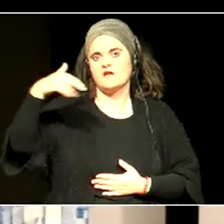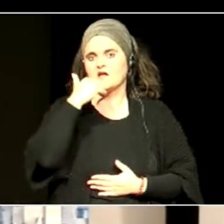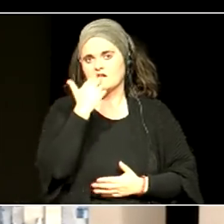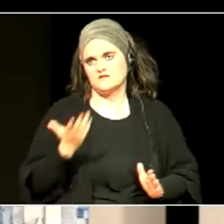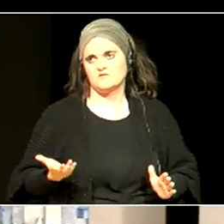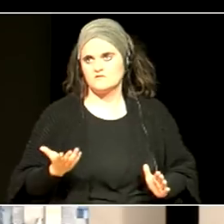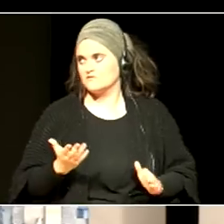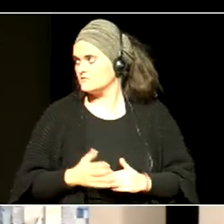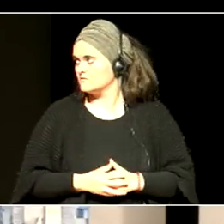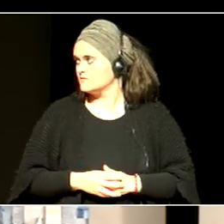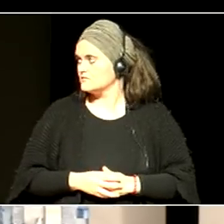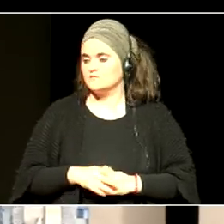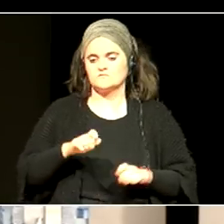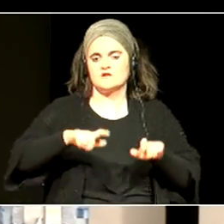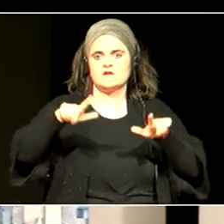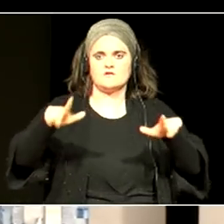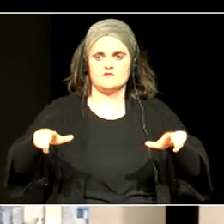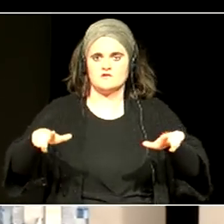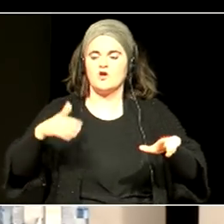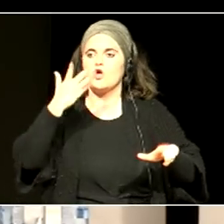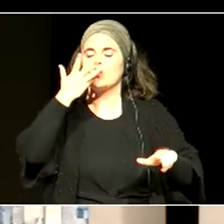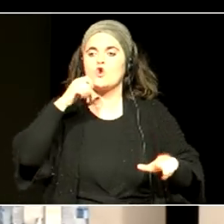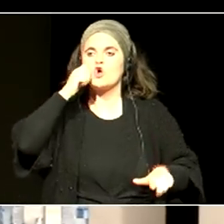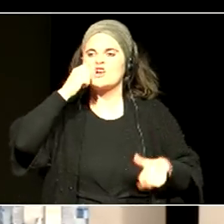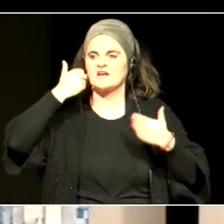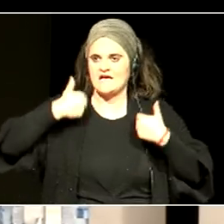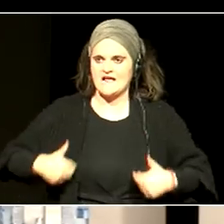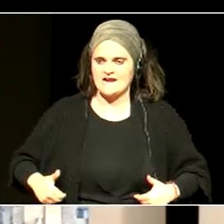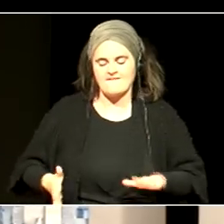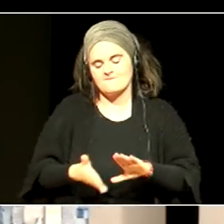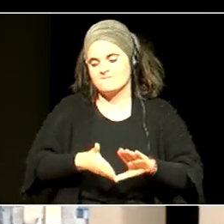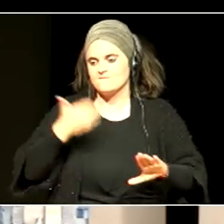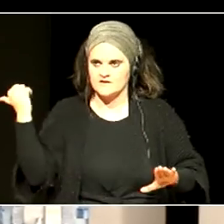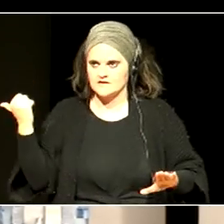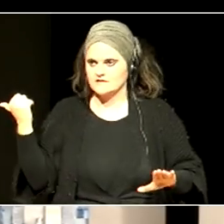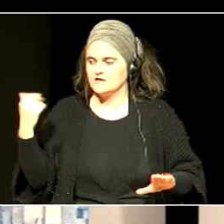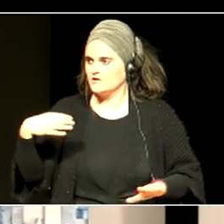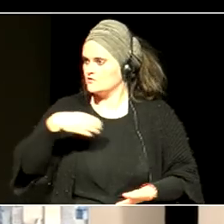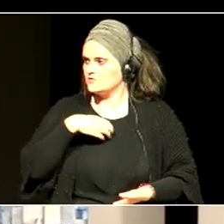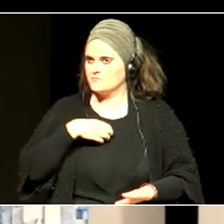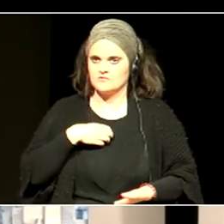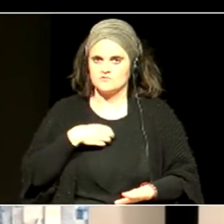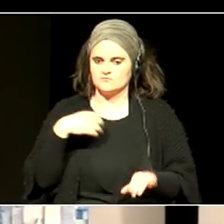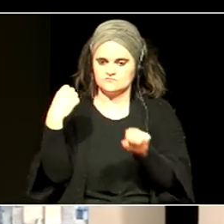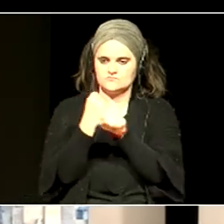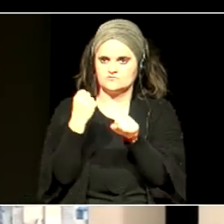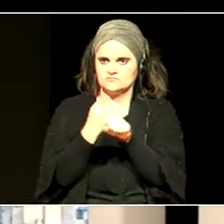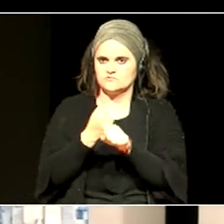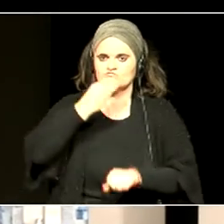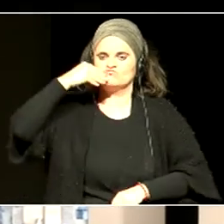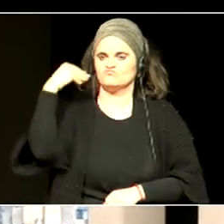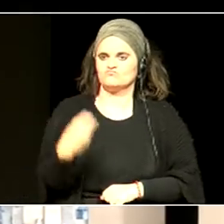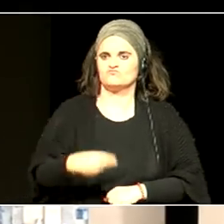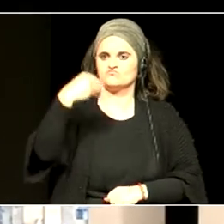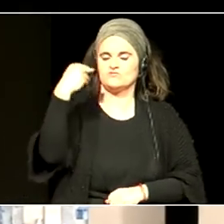ya ataeta Ari colorea no podemos estar haciendo un trabajo impresionante